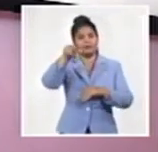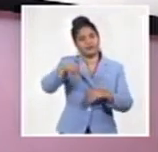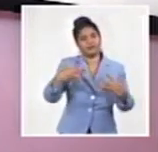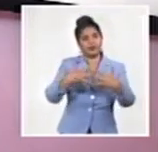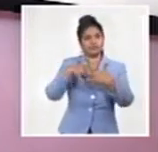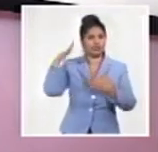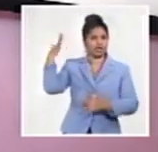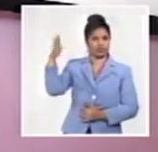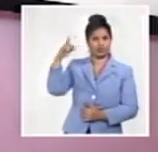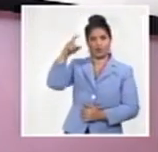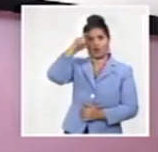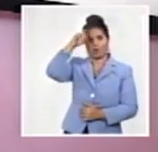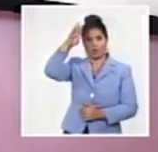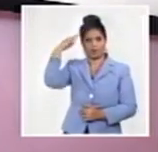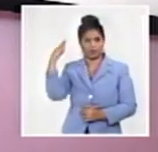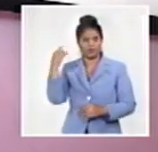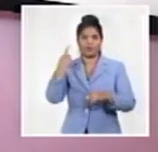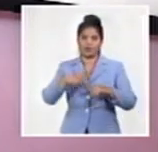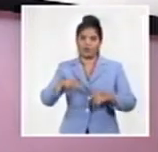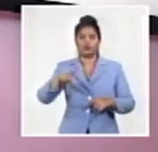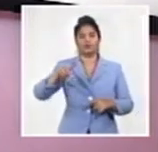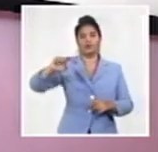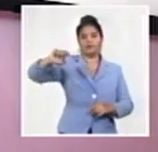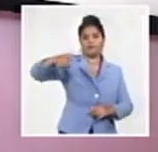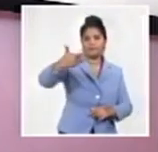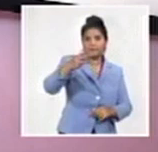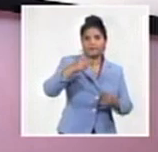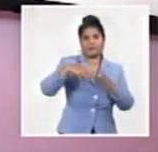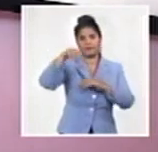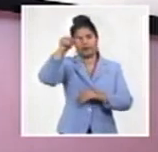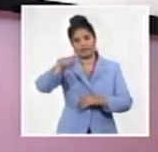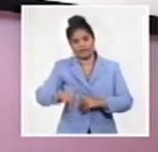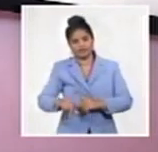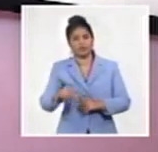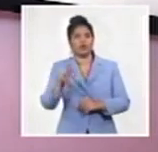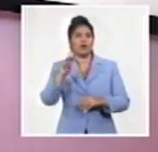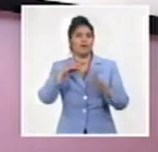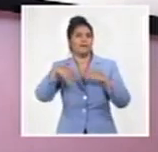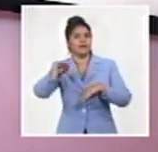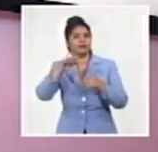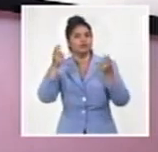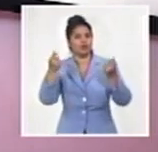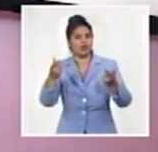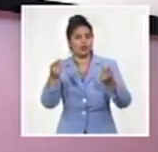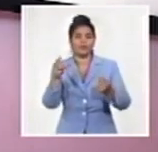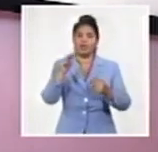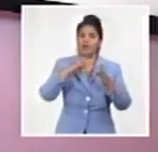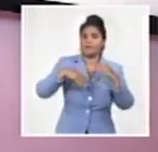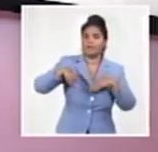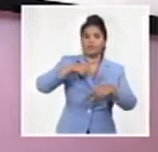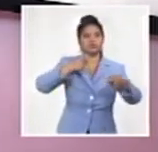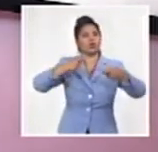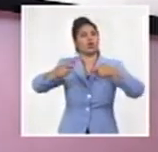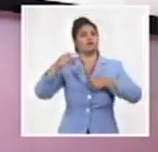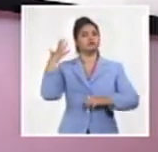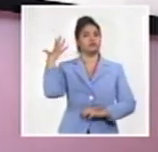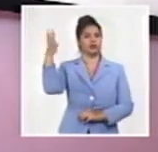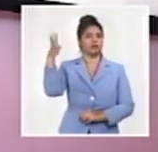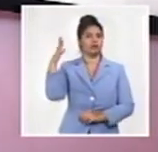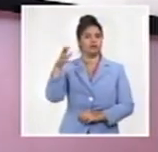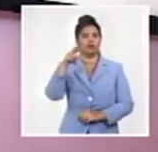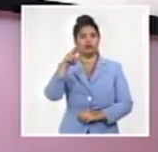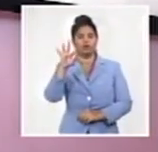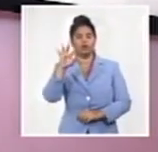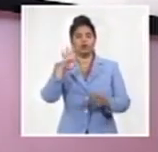Parrilla, los viceprimeros ministros Ricardo Cabrizas y Alejandro Gil, los ministros de Comercio Exterior e Inversión Extranjera,